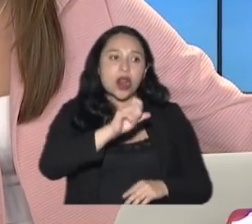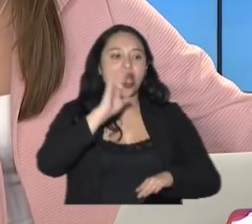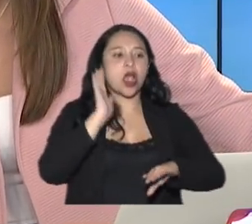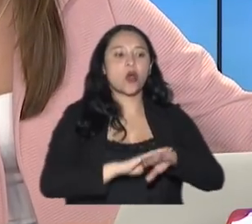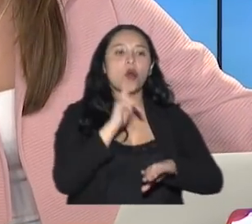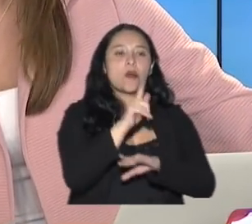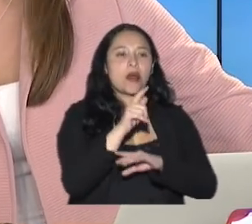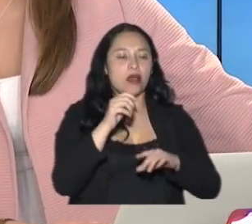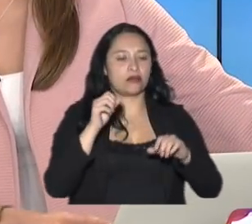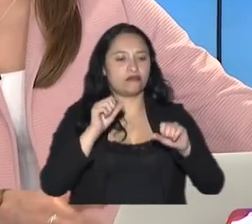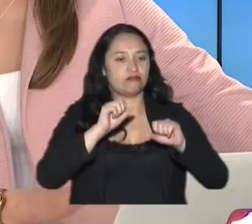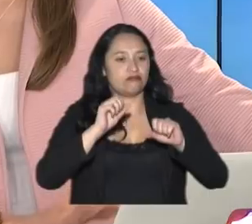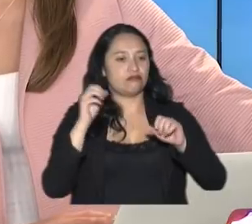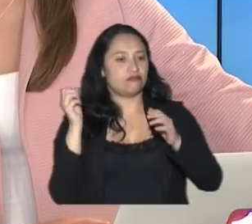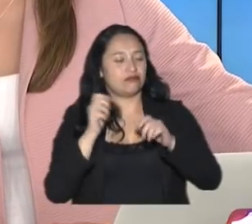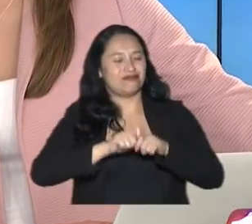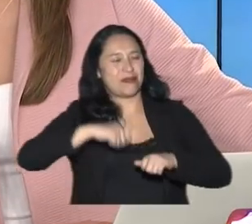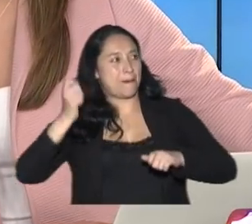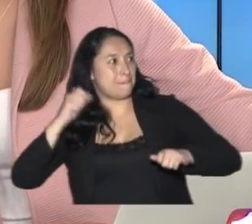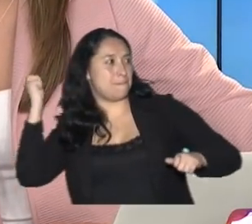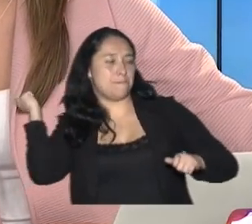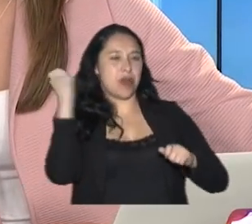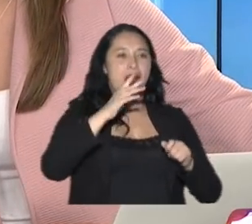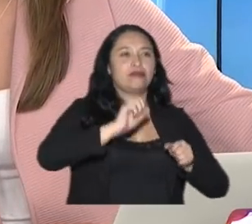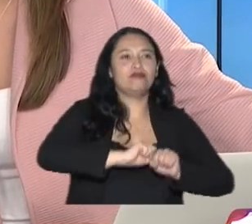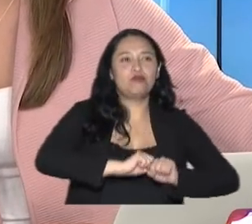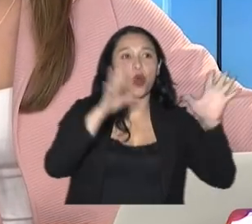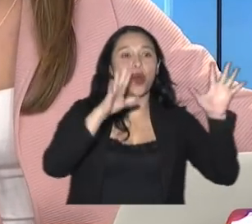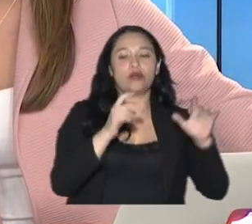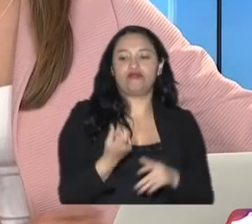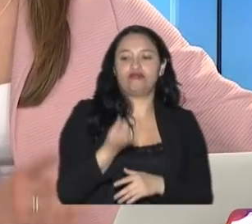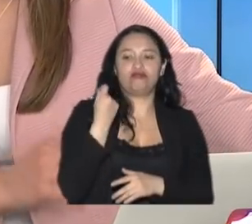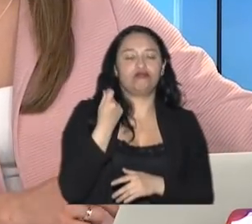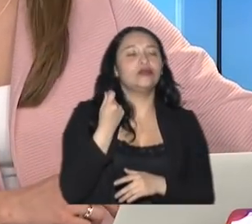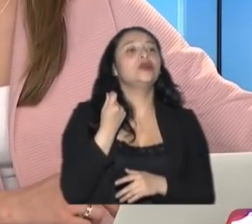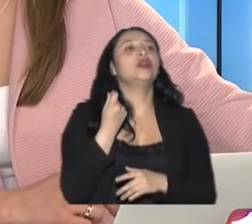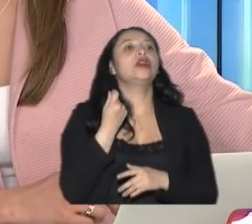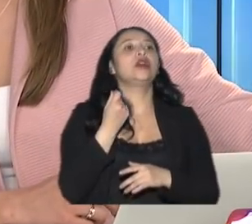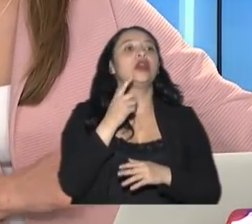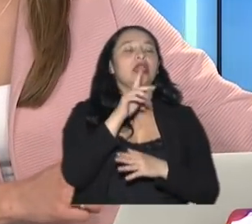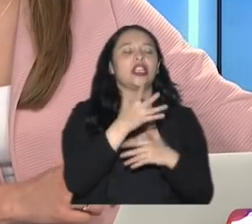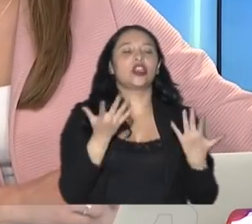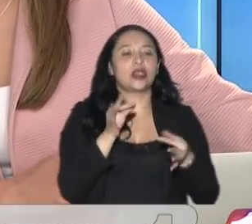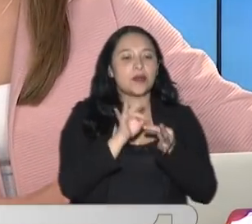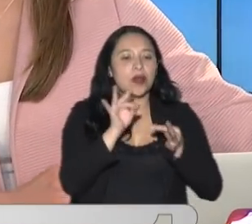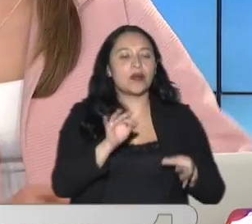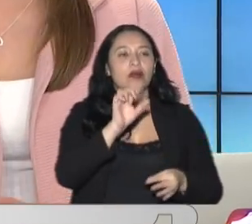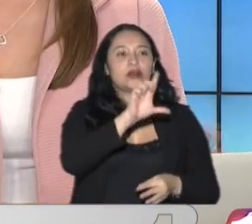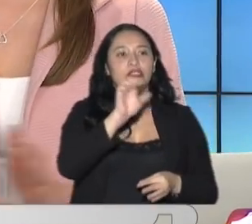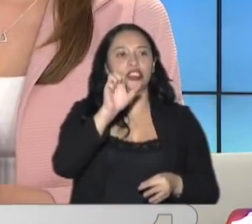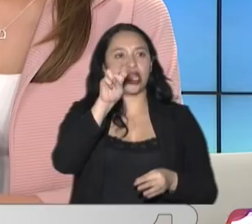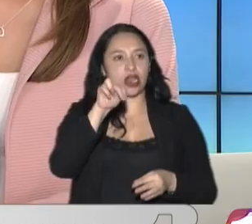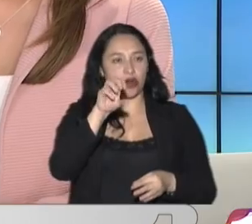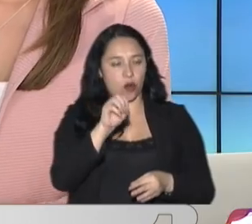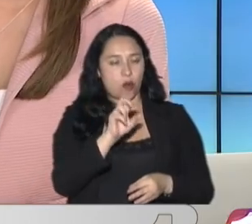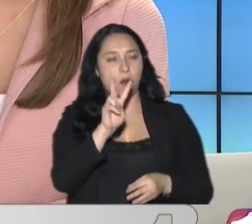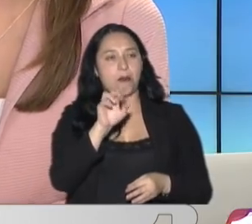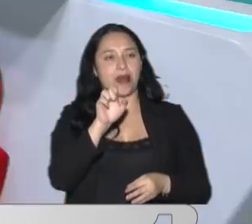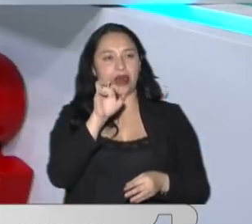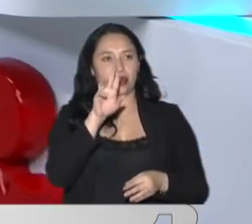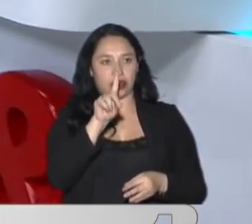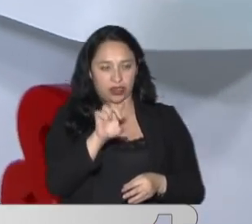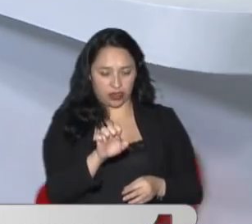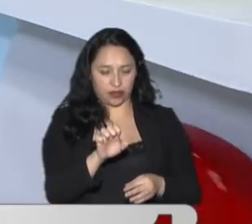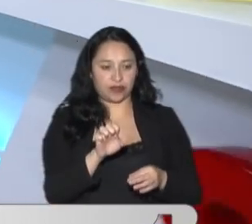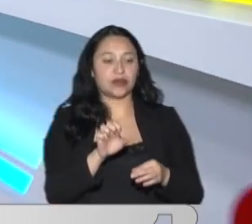granada contra una estación de policía el pasado 13 de agosto en el barrio Llano Verde, 2 días después de la masacre de 5 jóvenes. Sebastián,